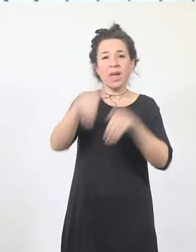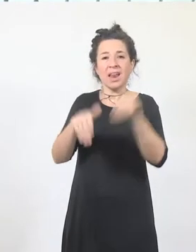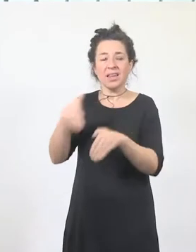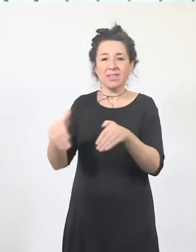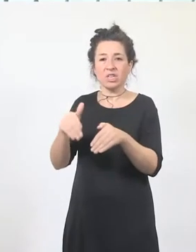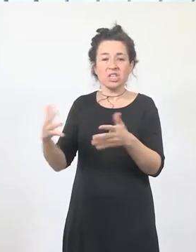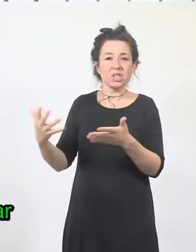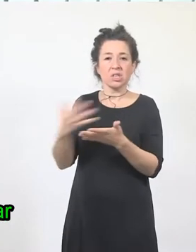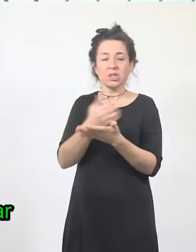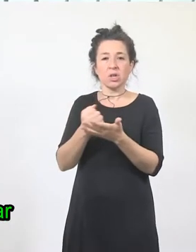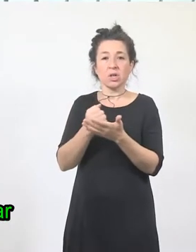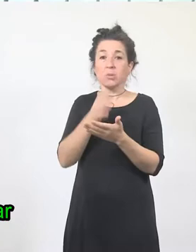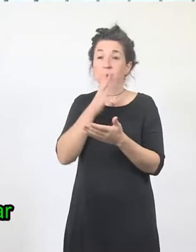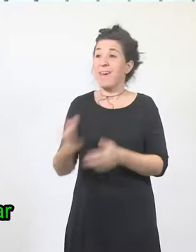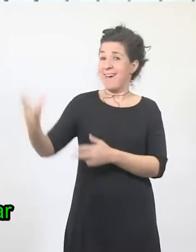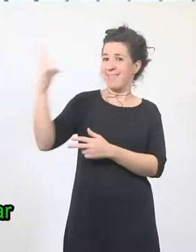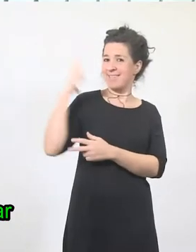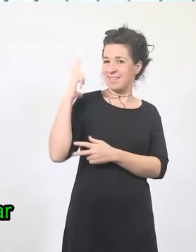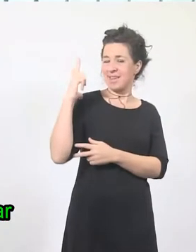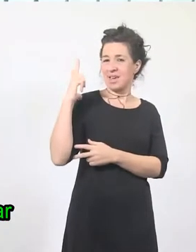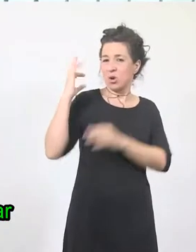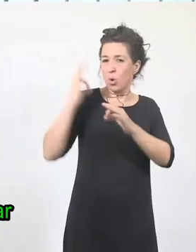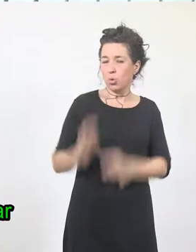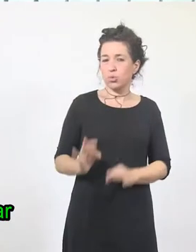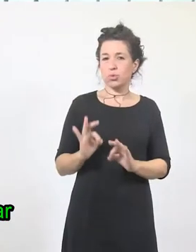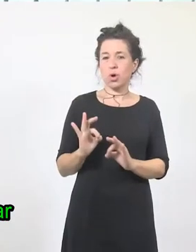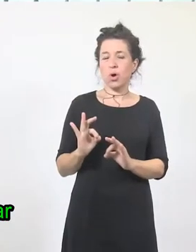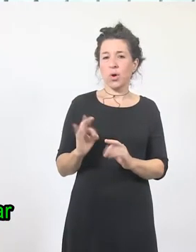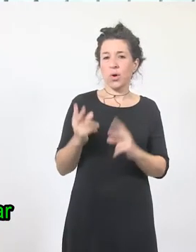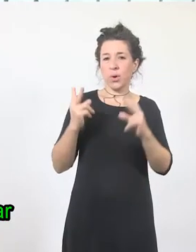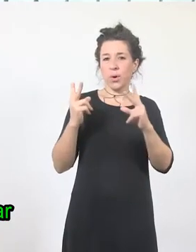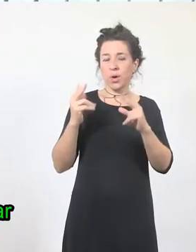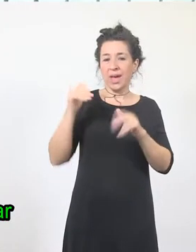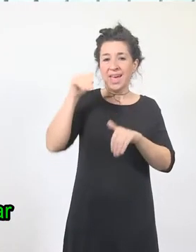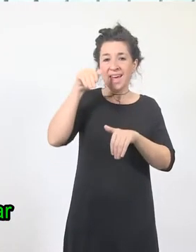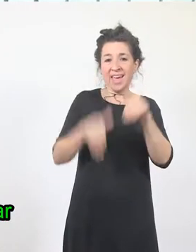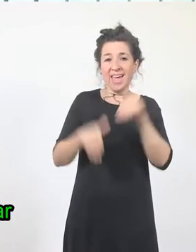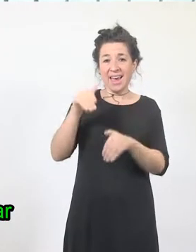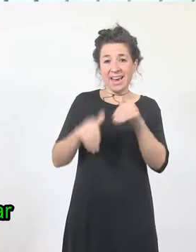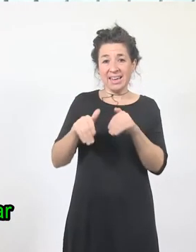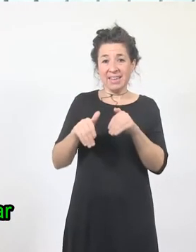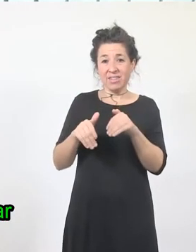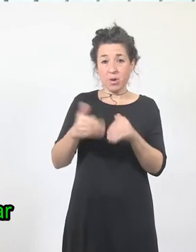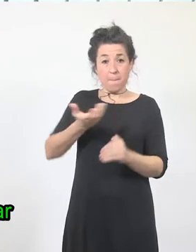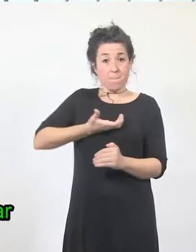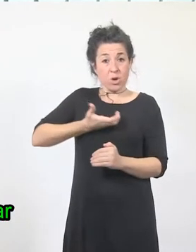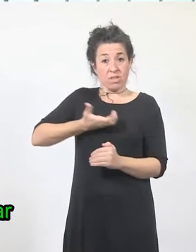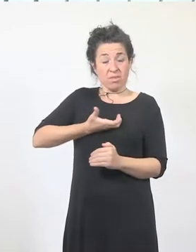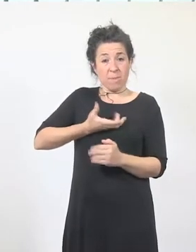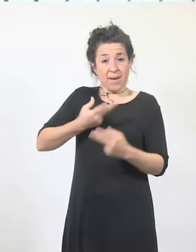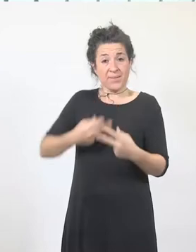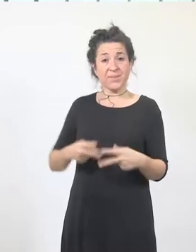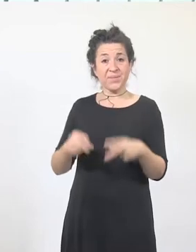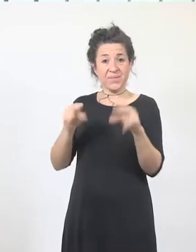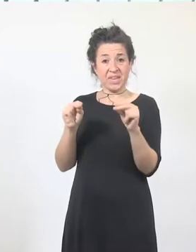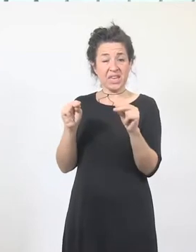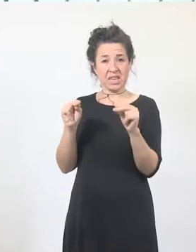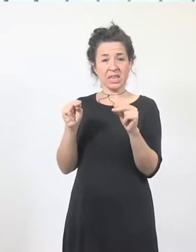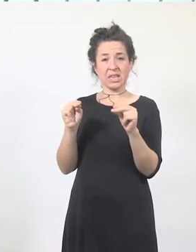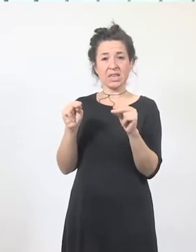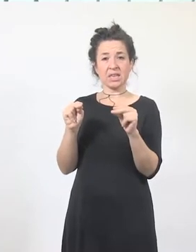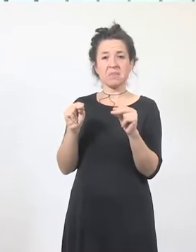elecciones, es que antes de ayer acabamos de terminar las elecciones a nivel municipal. Yo